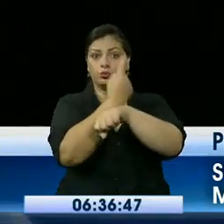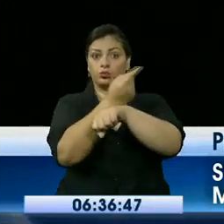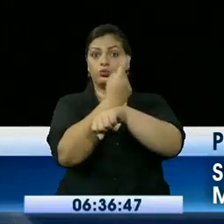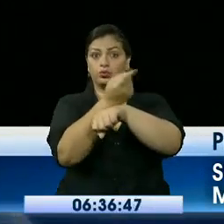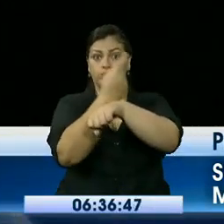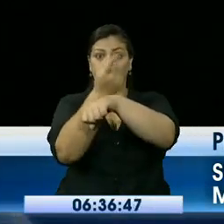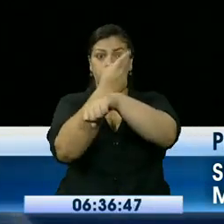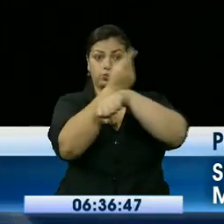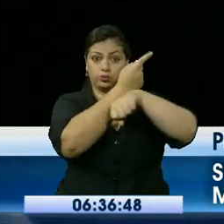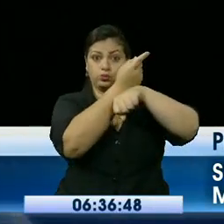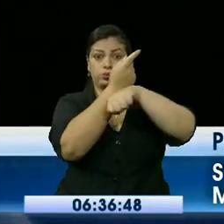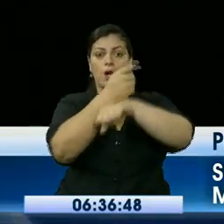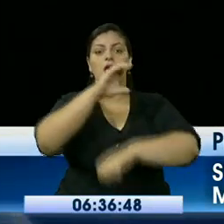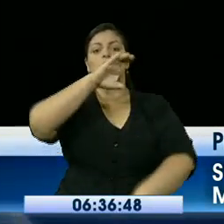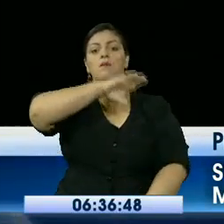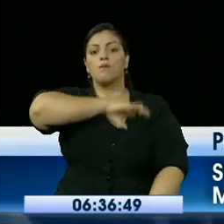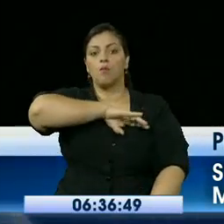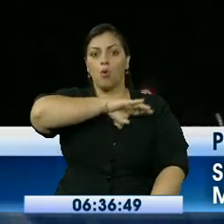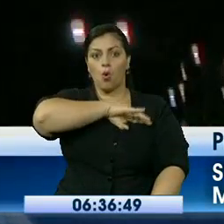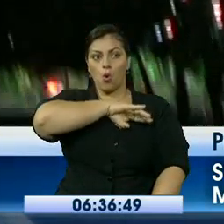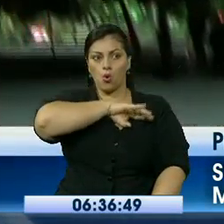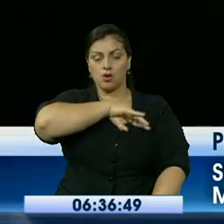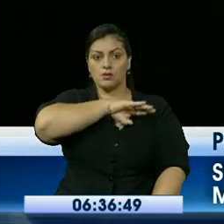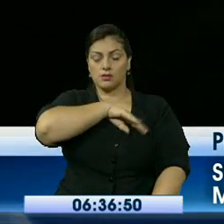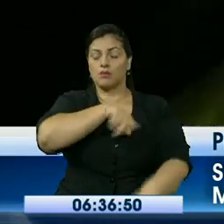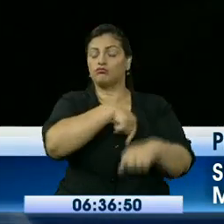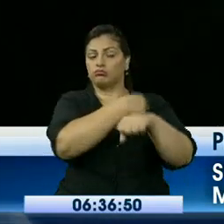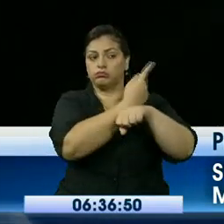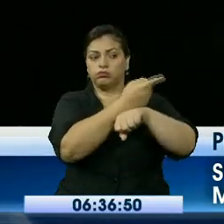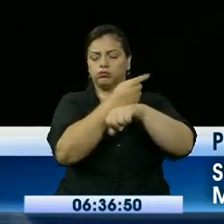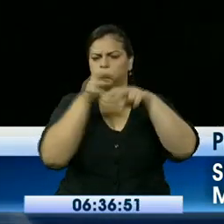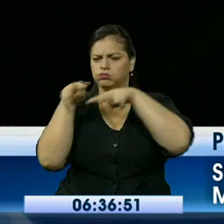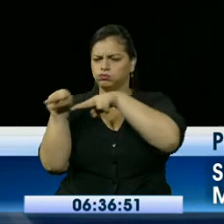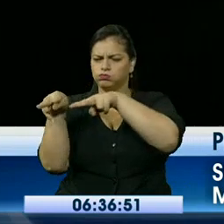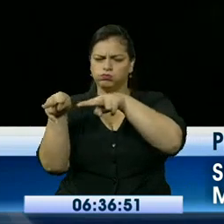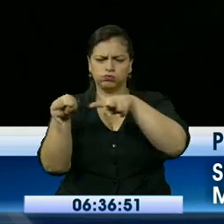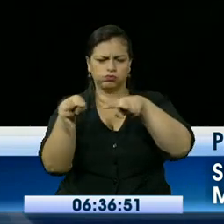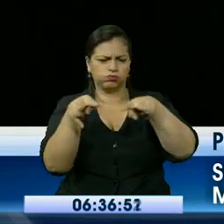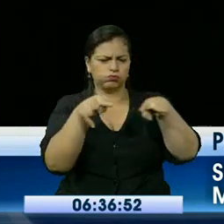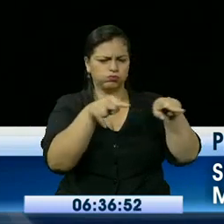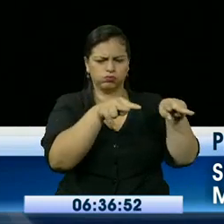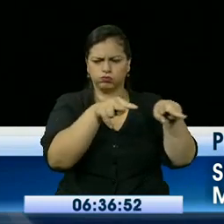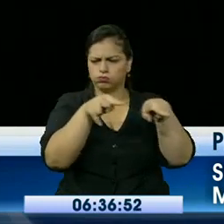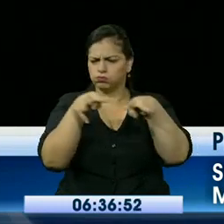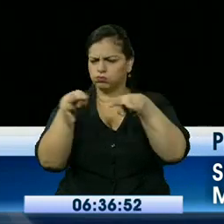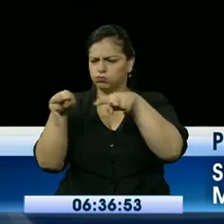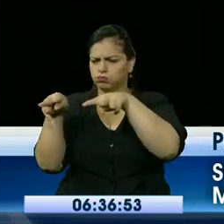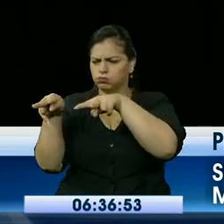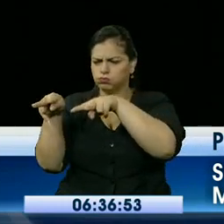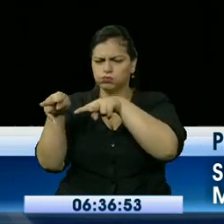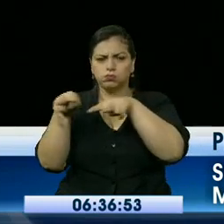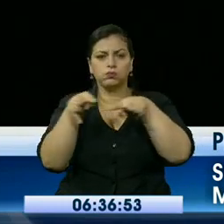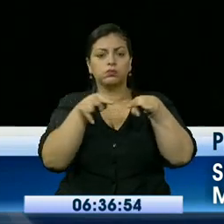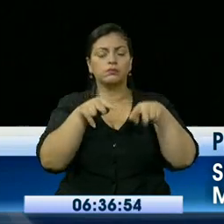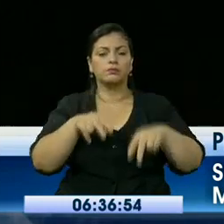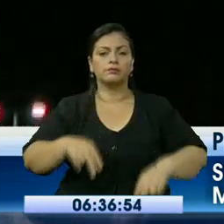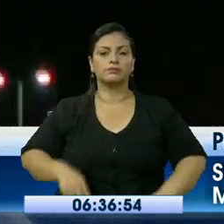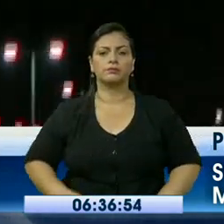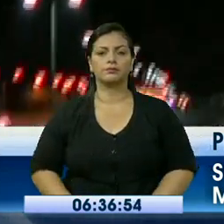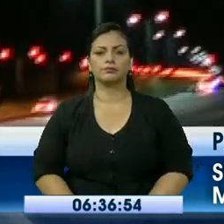ya que en el aire un helicóptero del aeropolicial vigilaba paso a paso lo que ocurría.